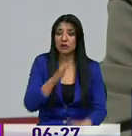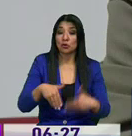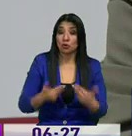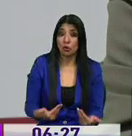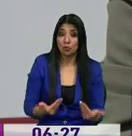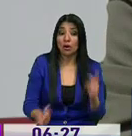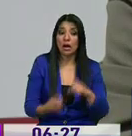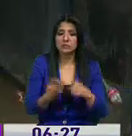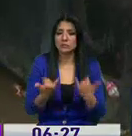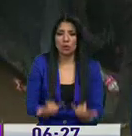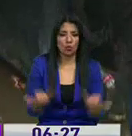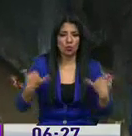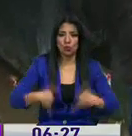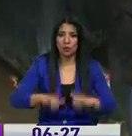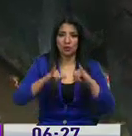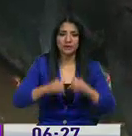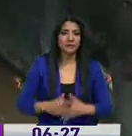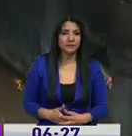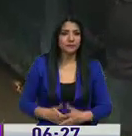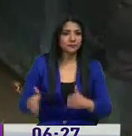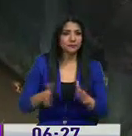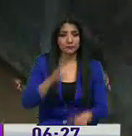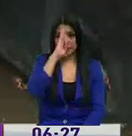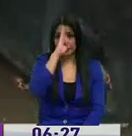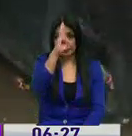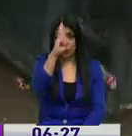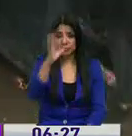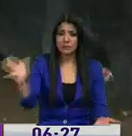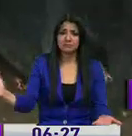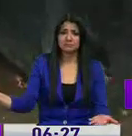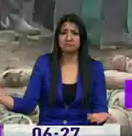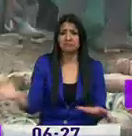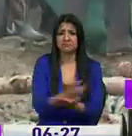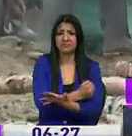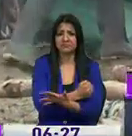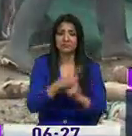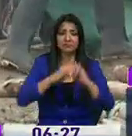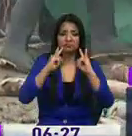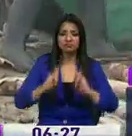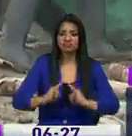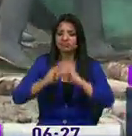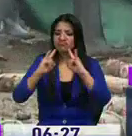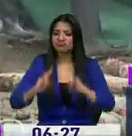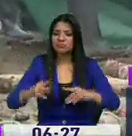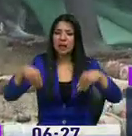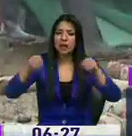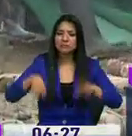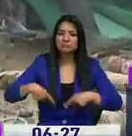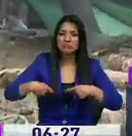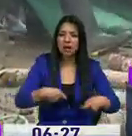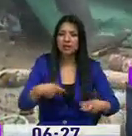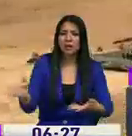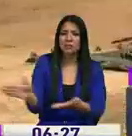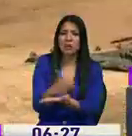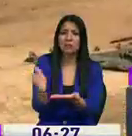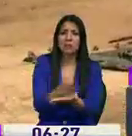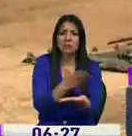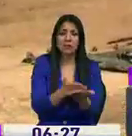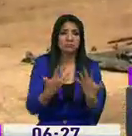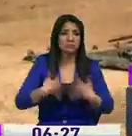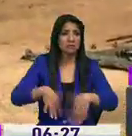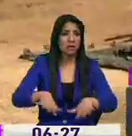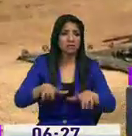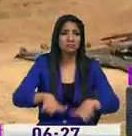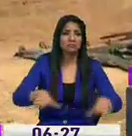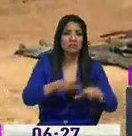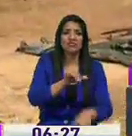ocurrido hasta el momento mientras la policía ha desmantelado gran parte de los precarios campamentos de plástico y madera levantados en la feria ciudad